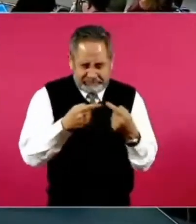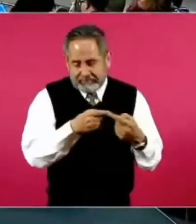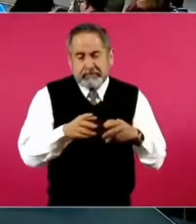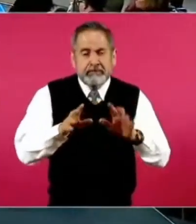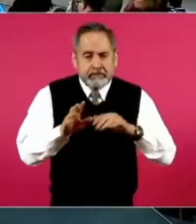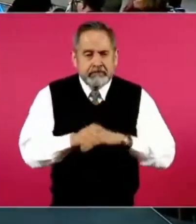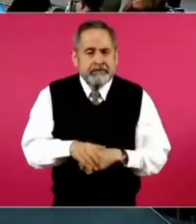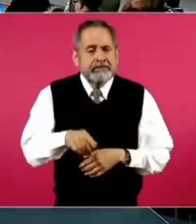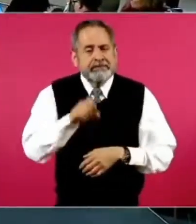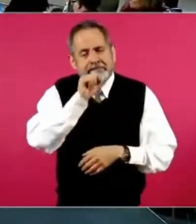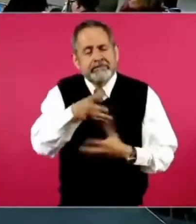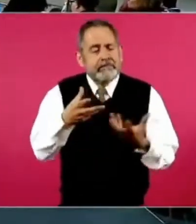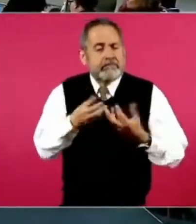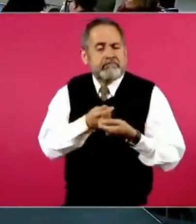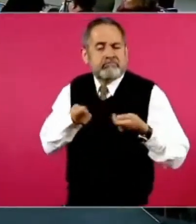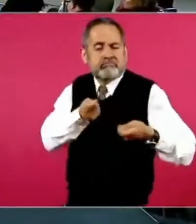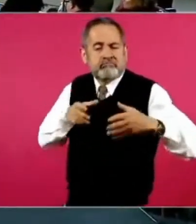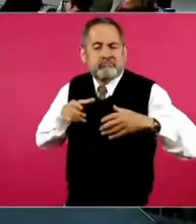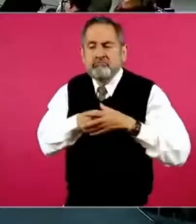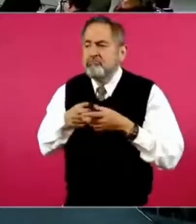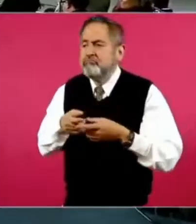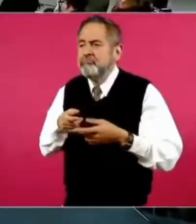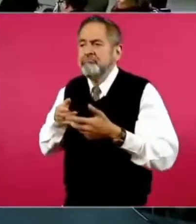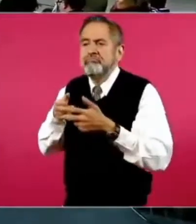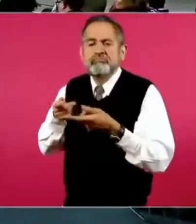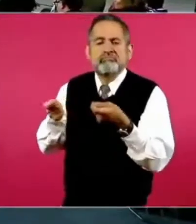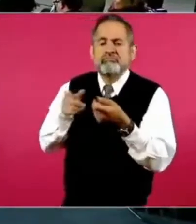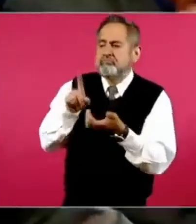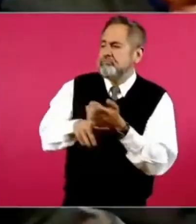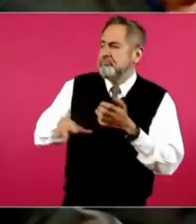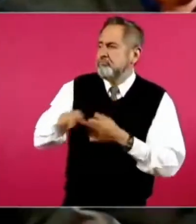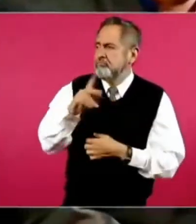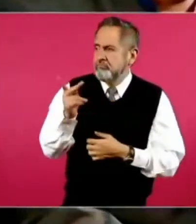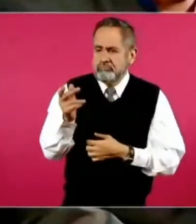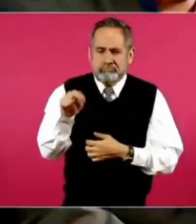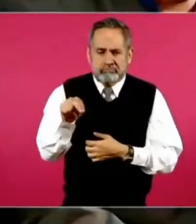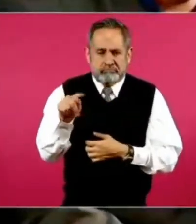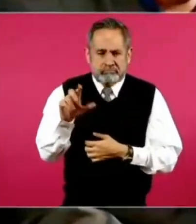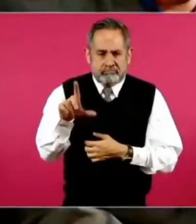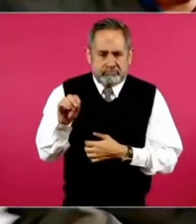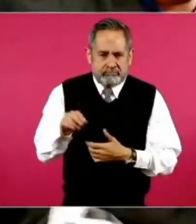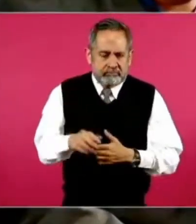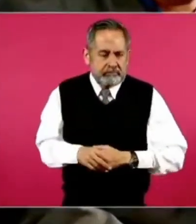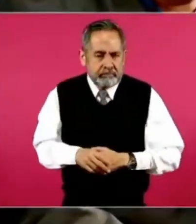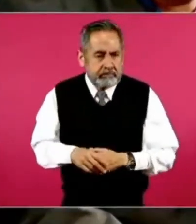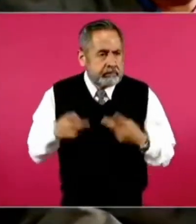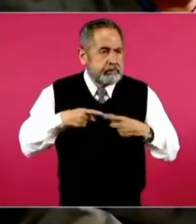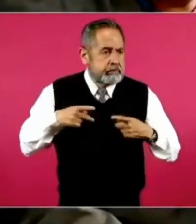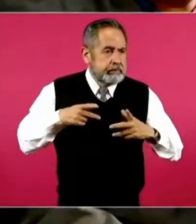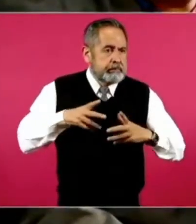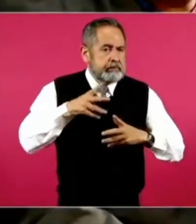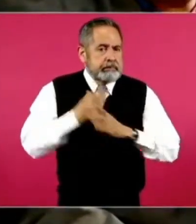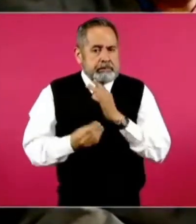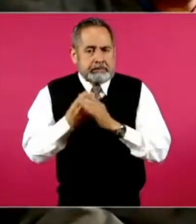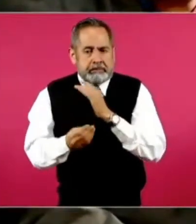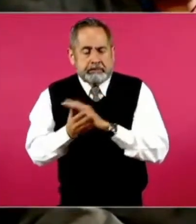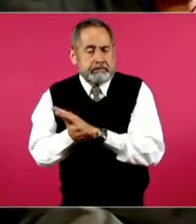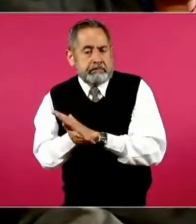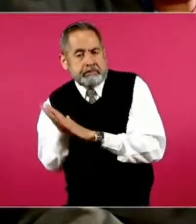los sicarios que controlaban el municipio de Panteló. La gente se tuvo que refugiar